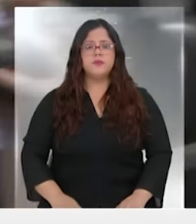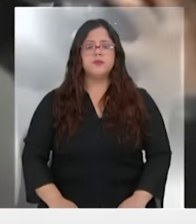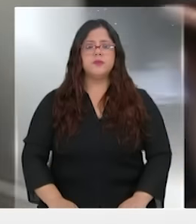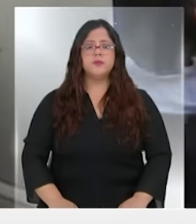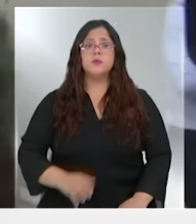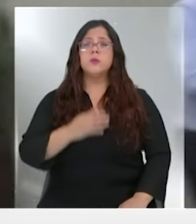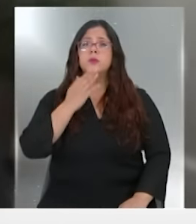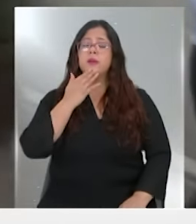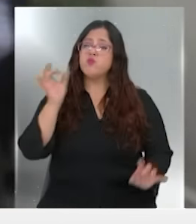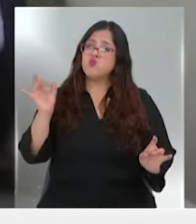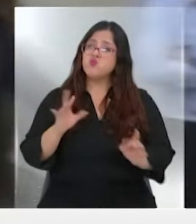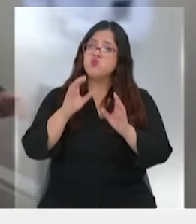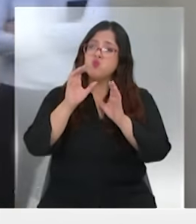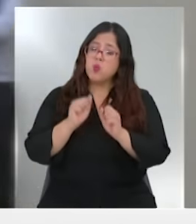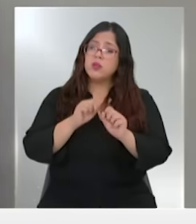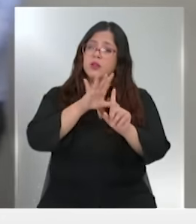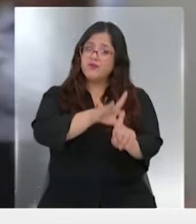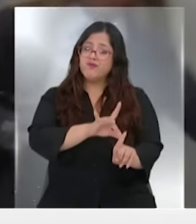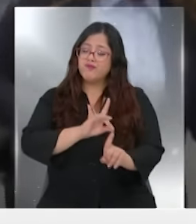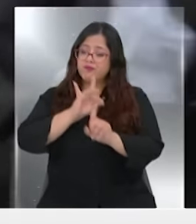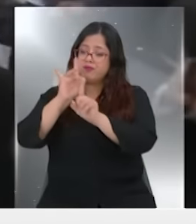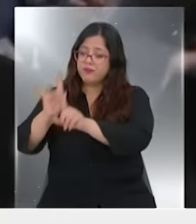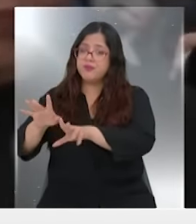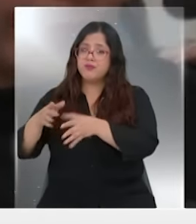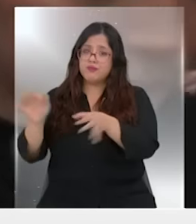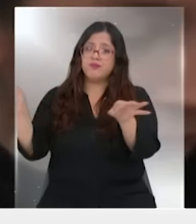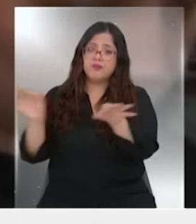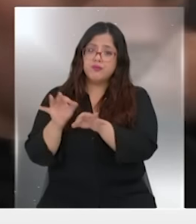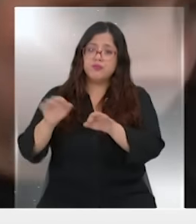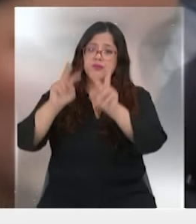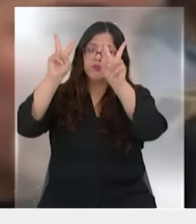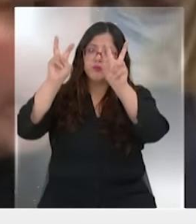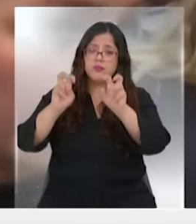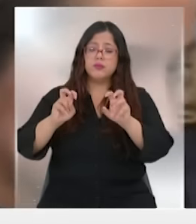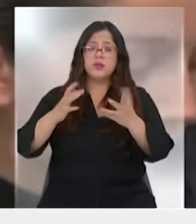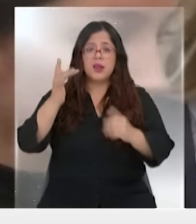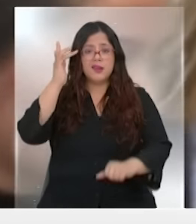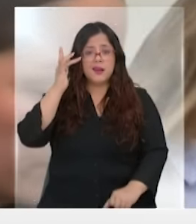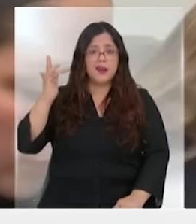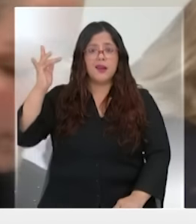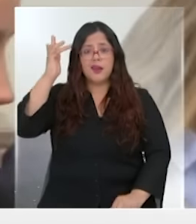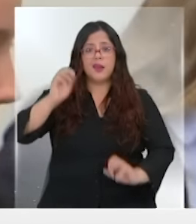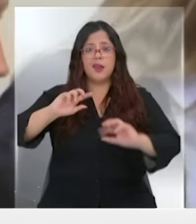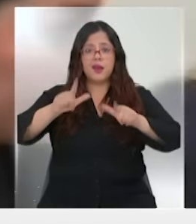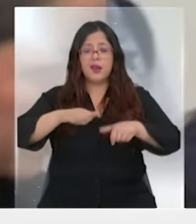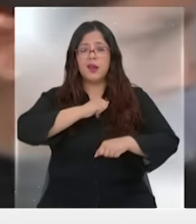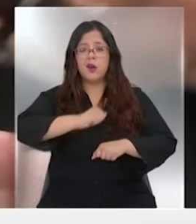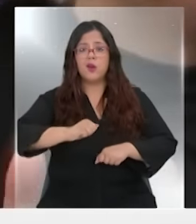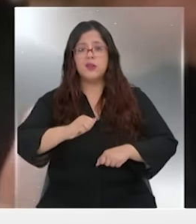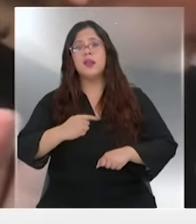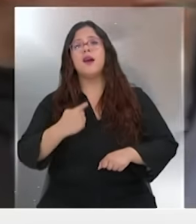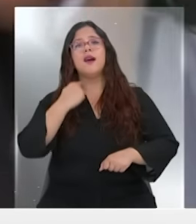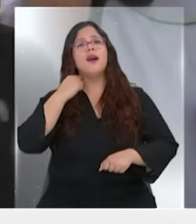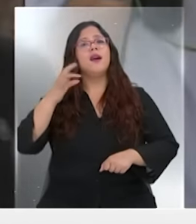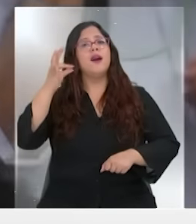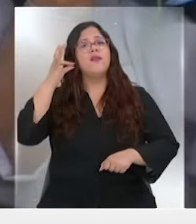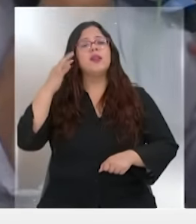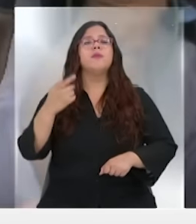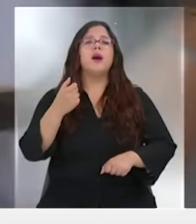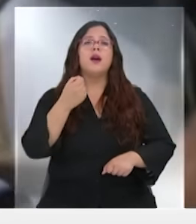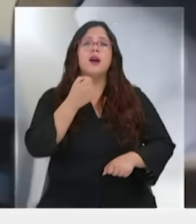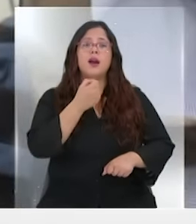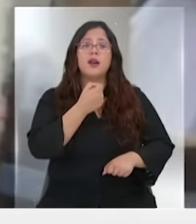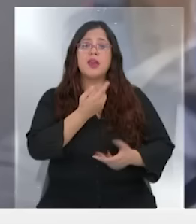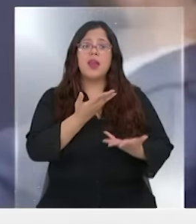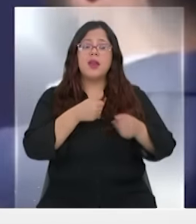Quien también podría ser citado a declarar por la operación de inteligencia en contra de la víctima de violación es el director